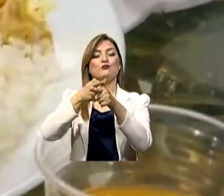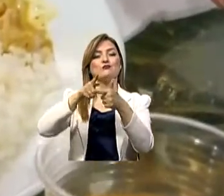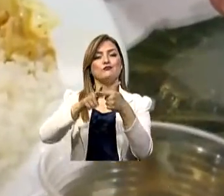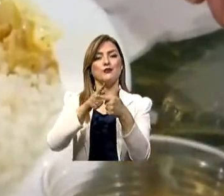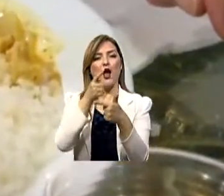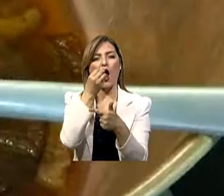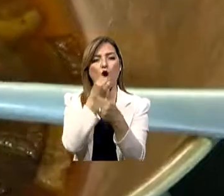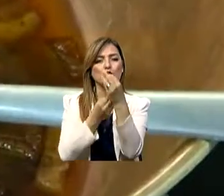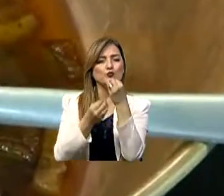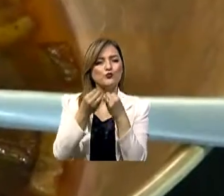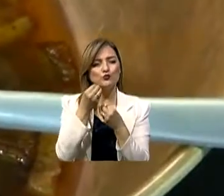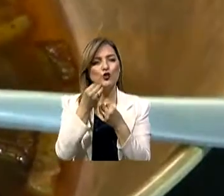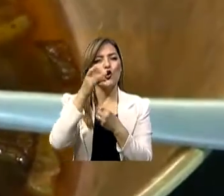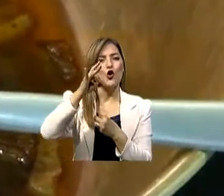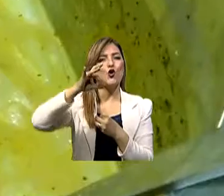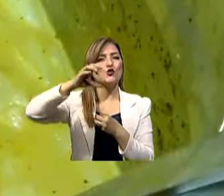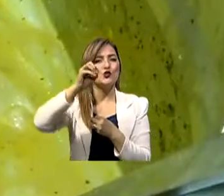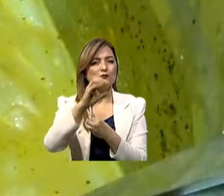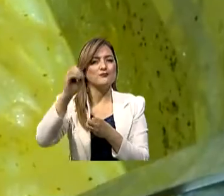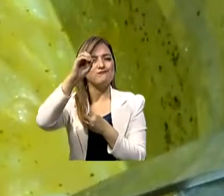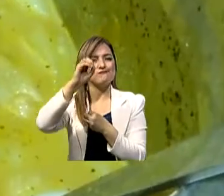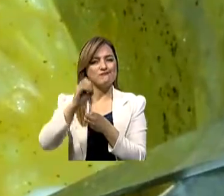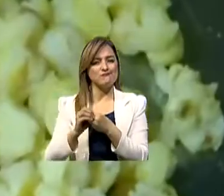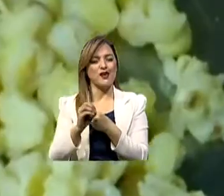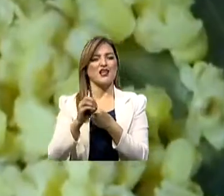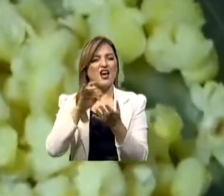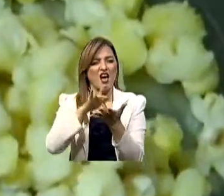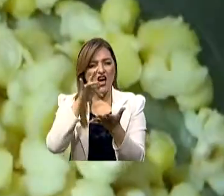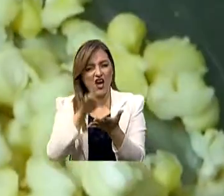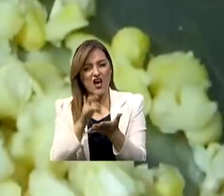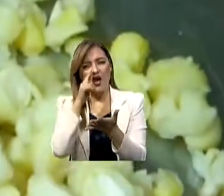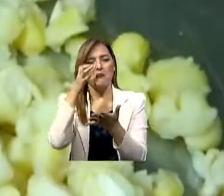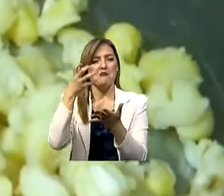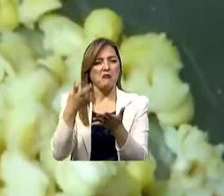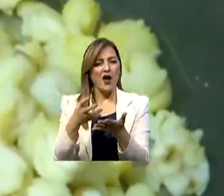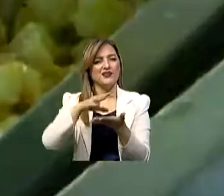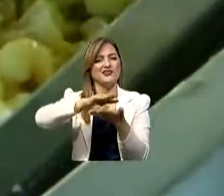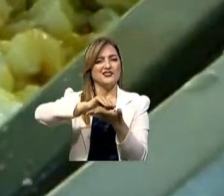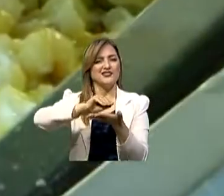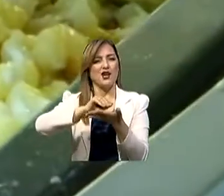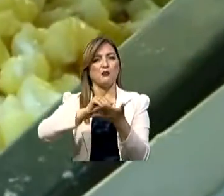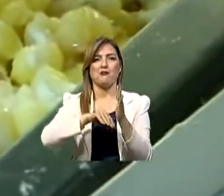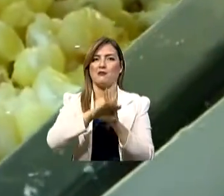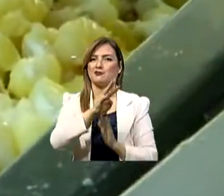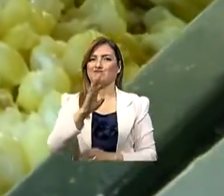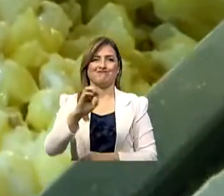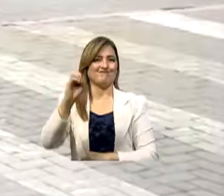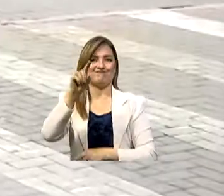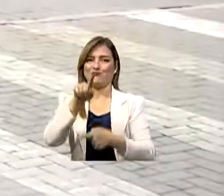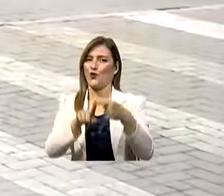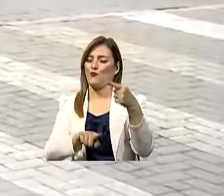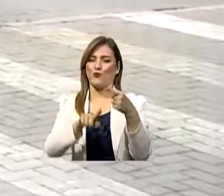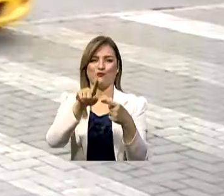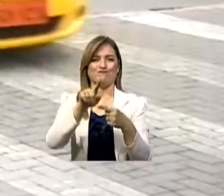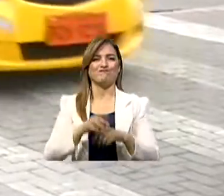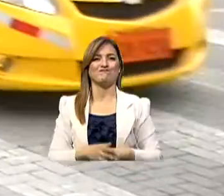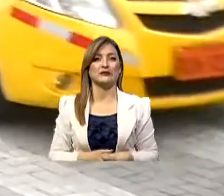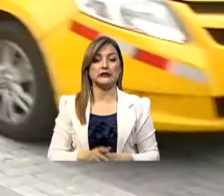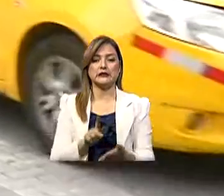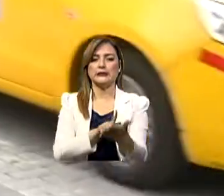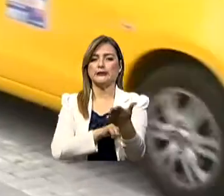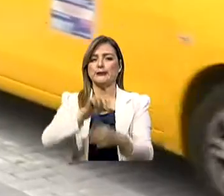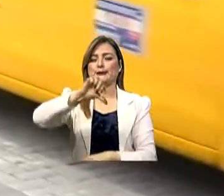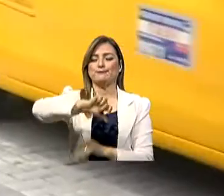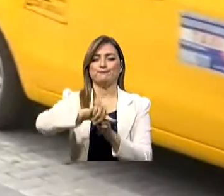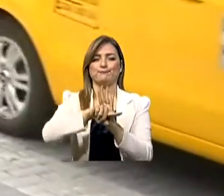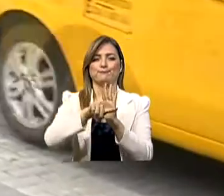una dieta compuesta por hasta 80 por ciento de carbohidratos y la regla es no ingerir más 60 por ciento si tenemos la mala costumbre de